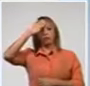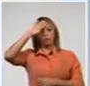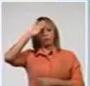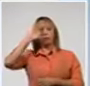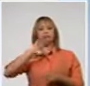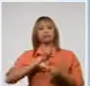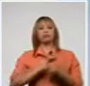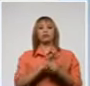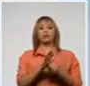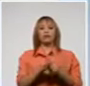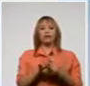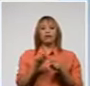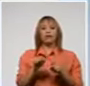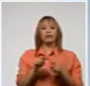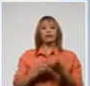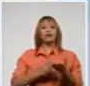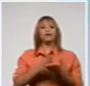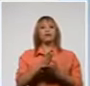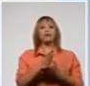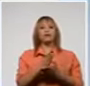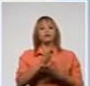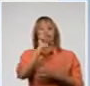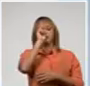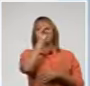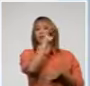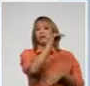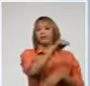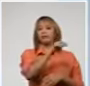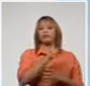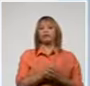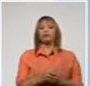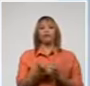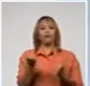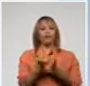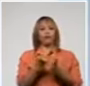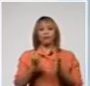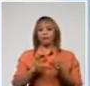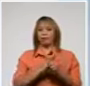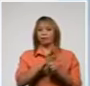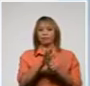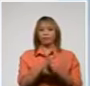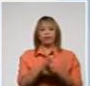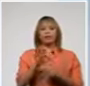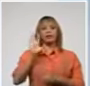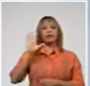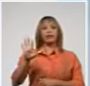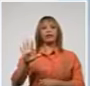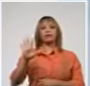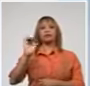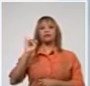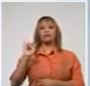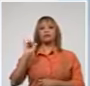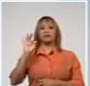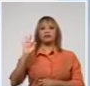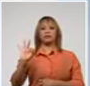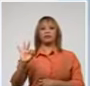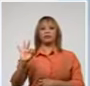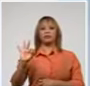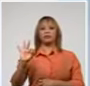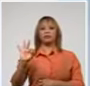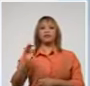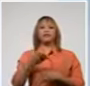se mantienen activos, ingresados, confirmados, 568, que